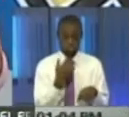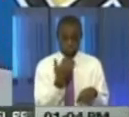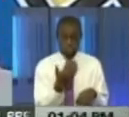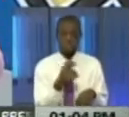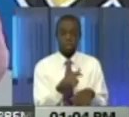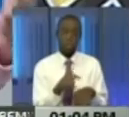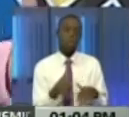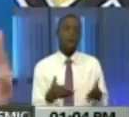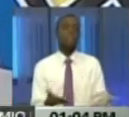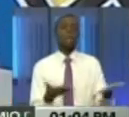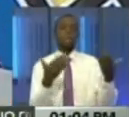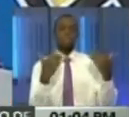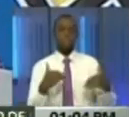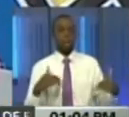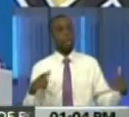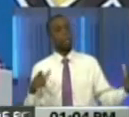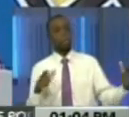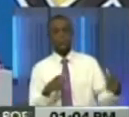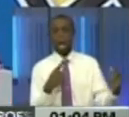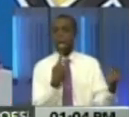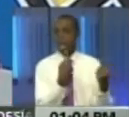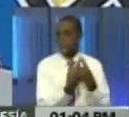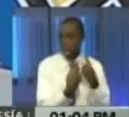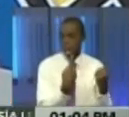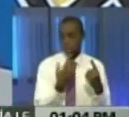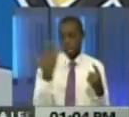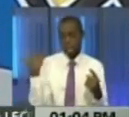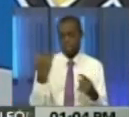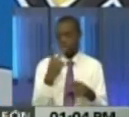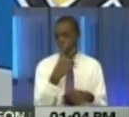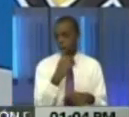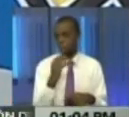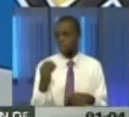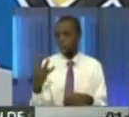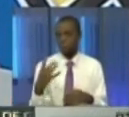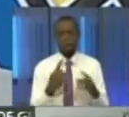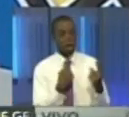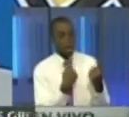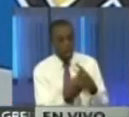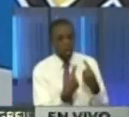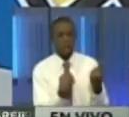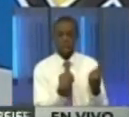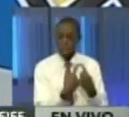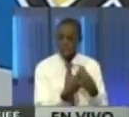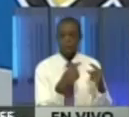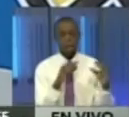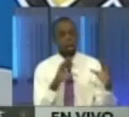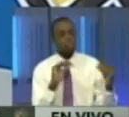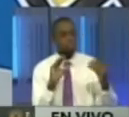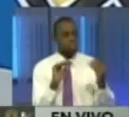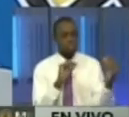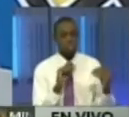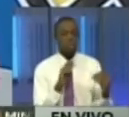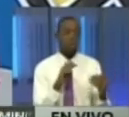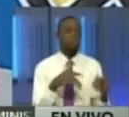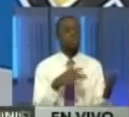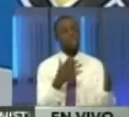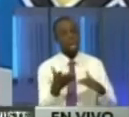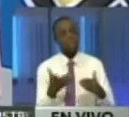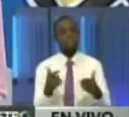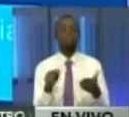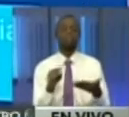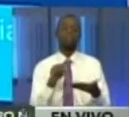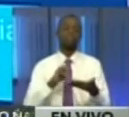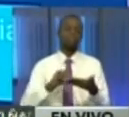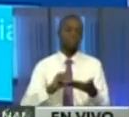de diálogo que había en ese momento en el país, se establece un mecanismo como es el de reparos. Es decir, para